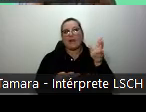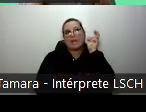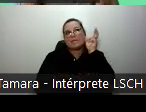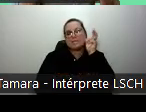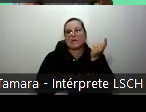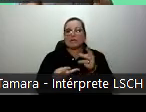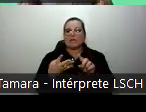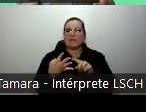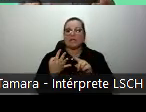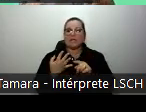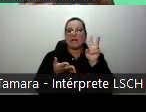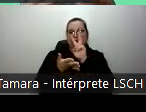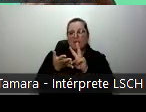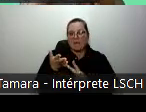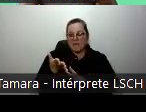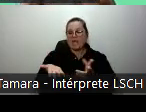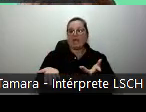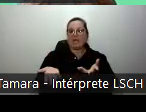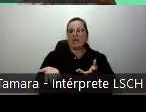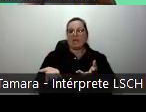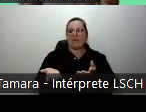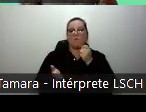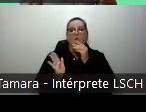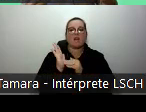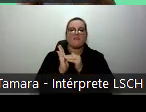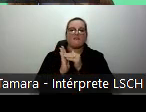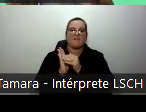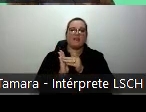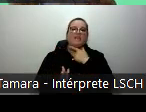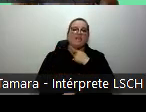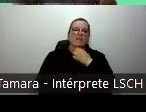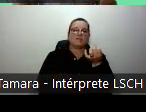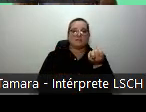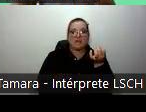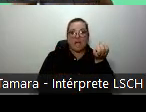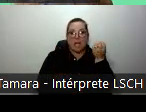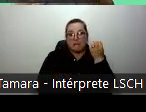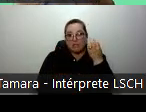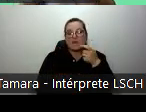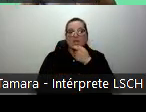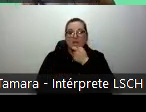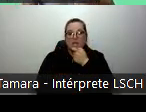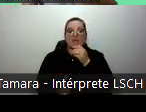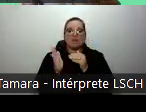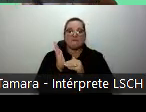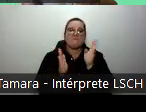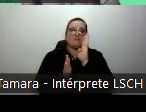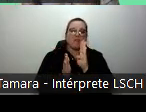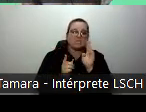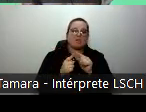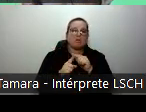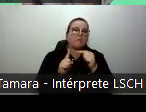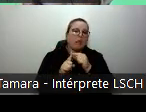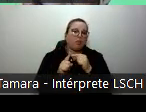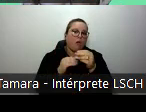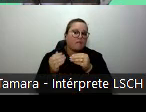escuchar para leer el Reading eh Y en qué nivel quieres saber inglés pero en un nivel avanzado intermedio básico acá no nos